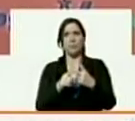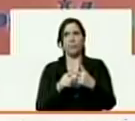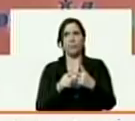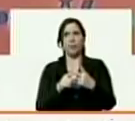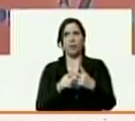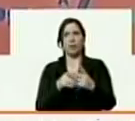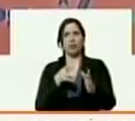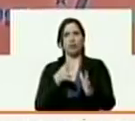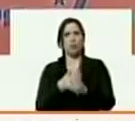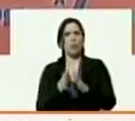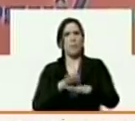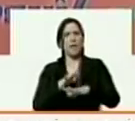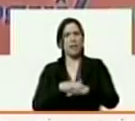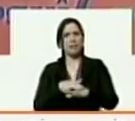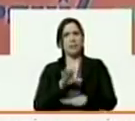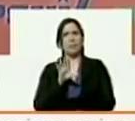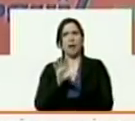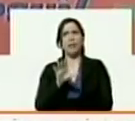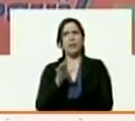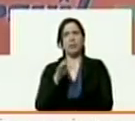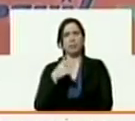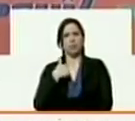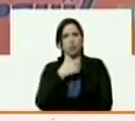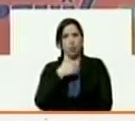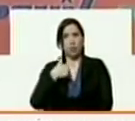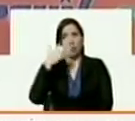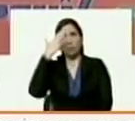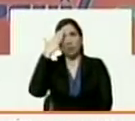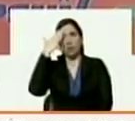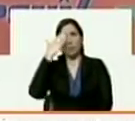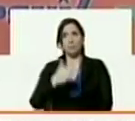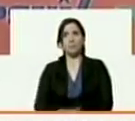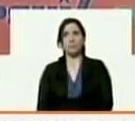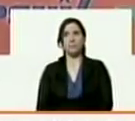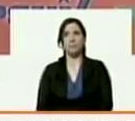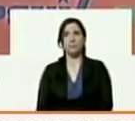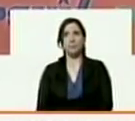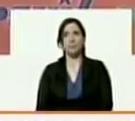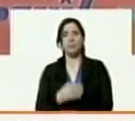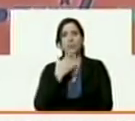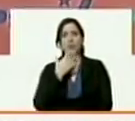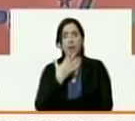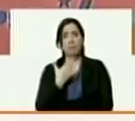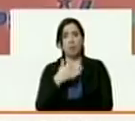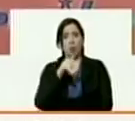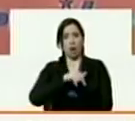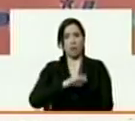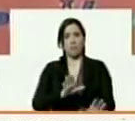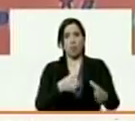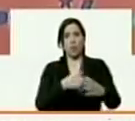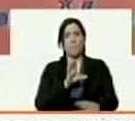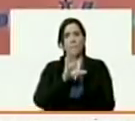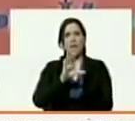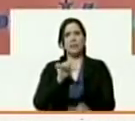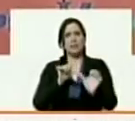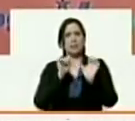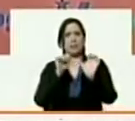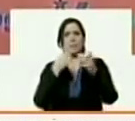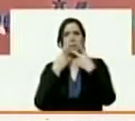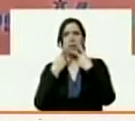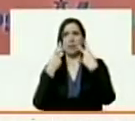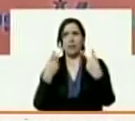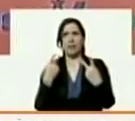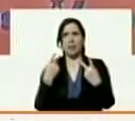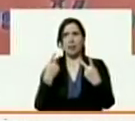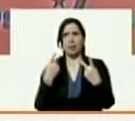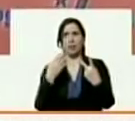del país, me gustaría saber si desde la fracción de la patria se sigue planteando asistir,